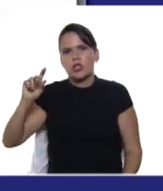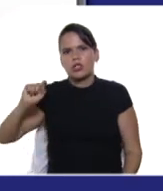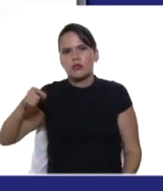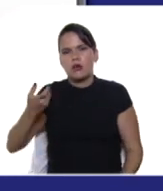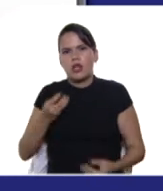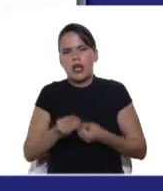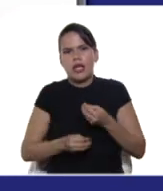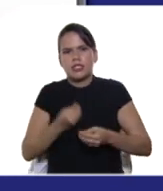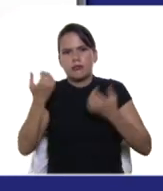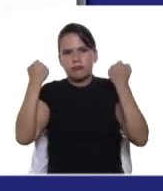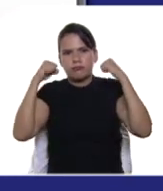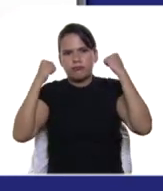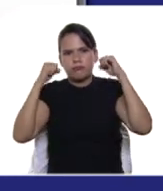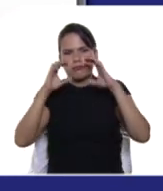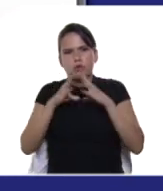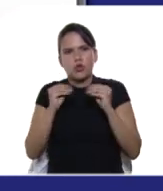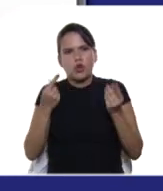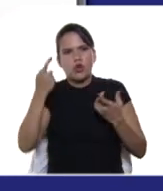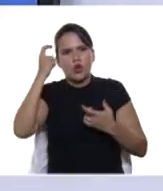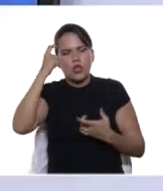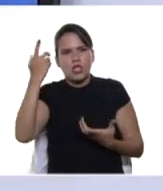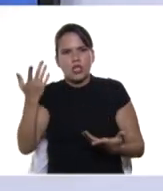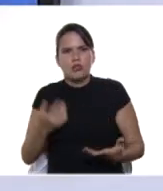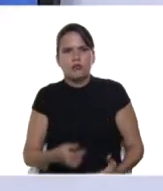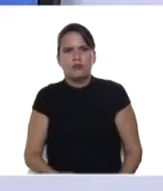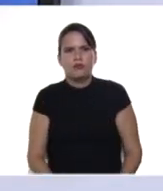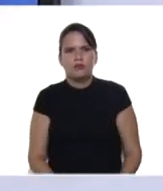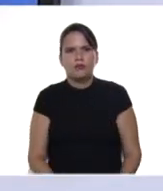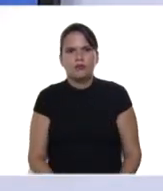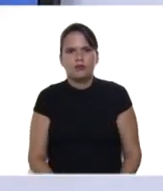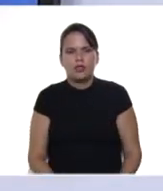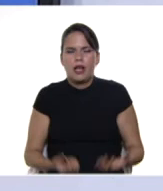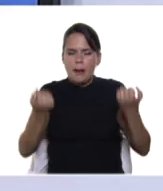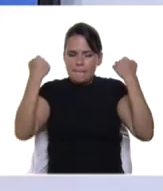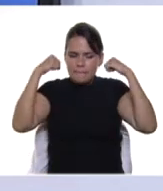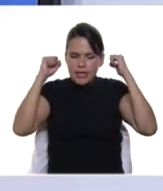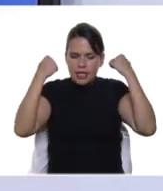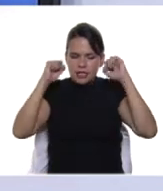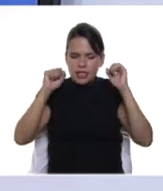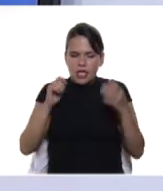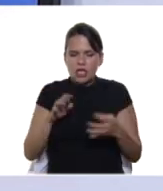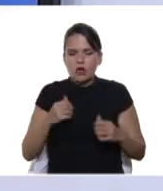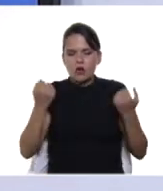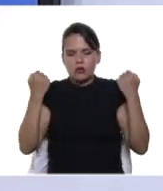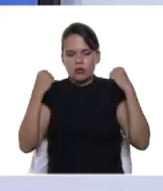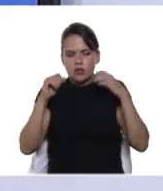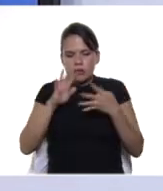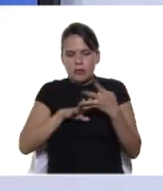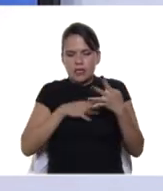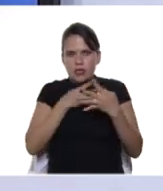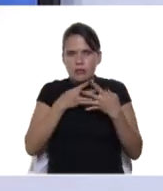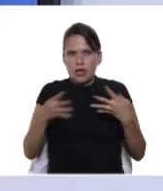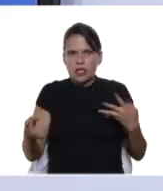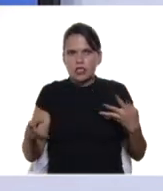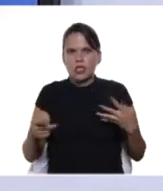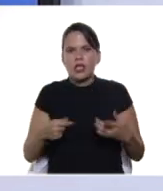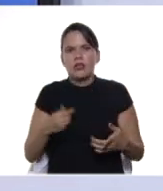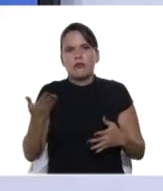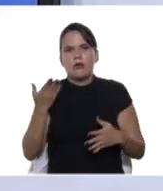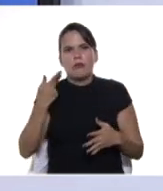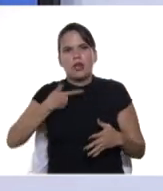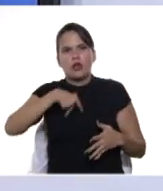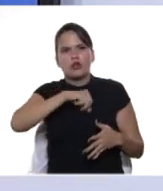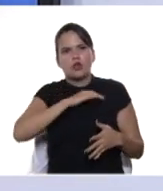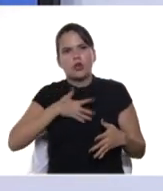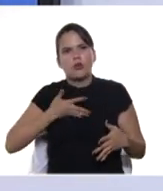ejercicios diariamente. Esa es la clave de la práctica diaria de los ejercicios de matemática, es la clave para nosotros